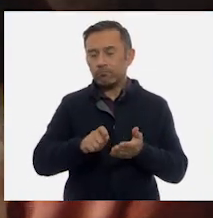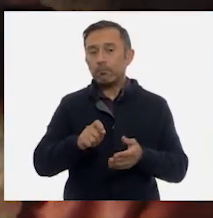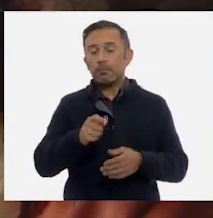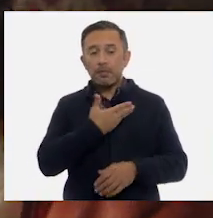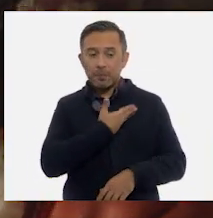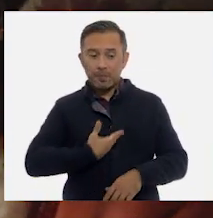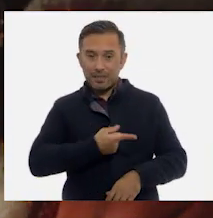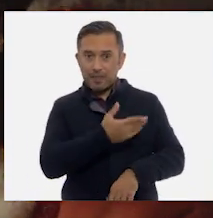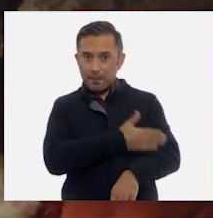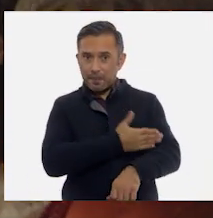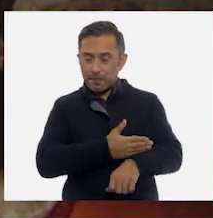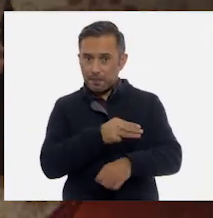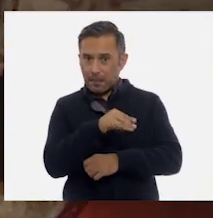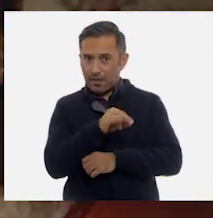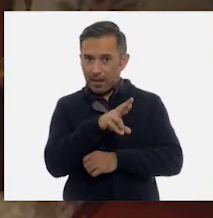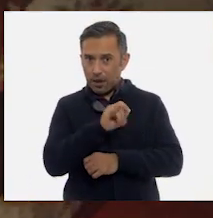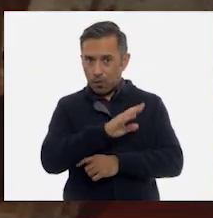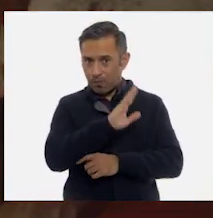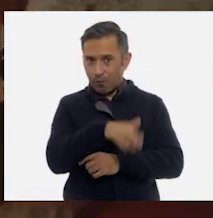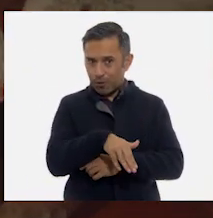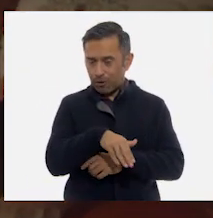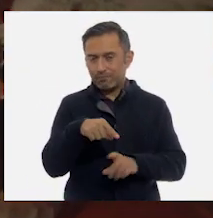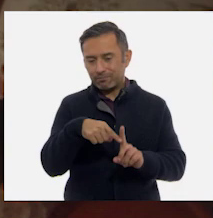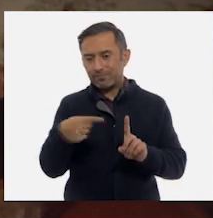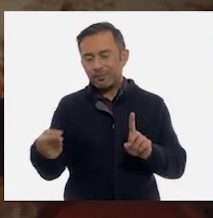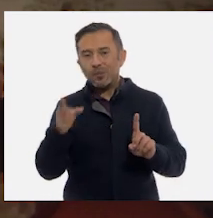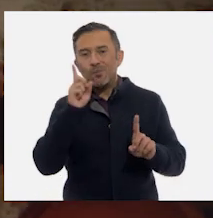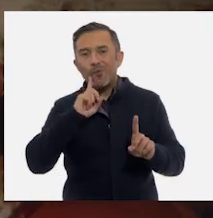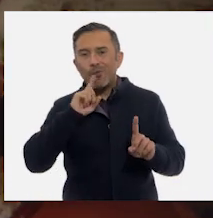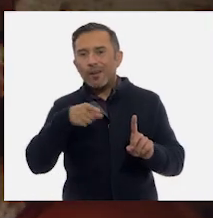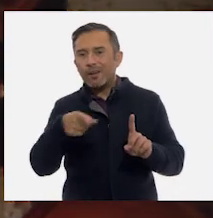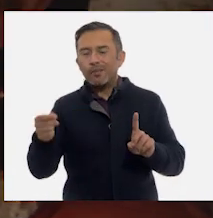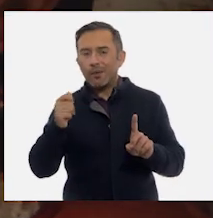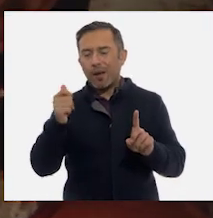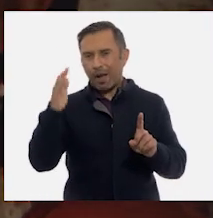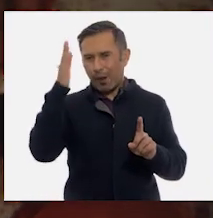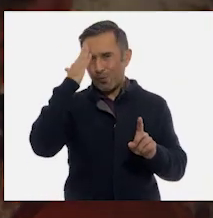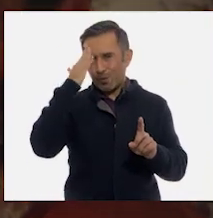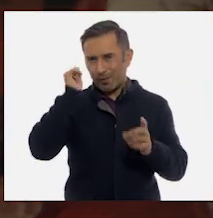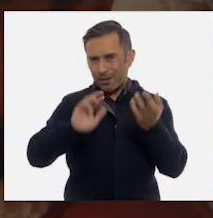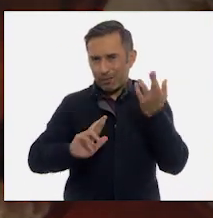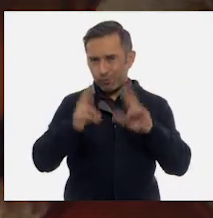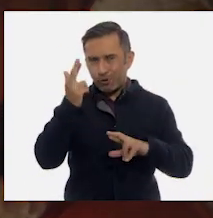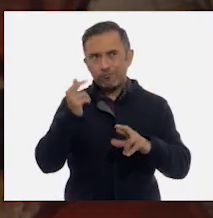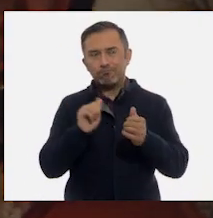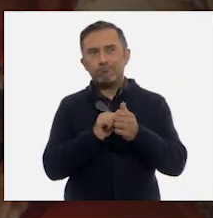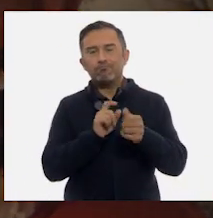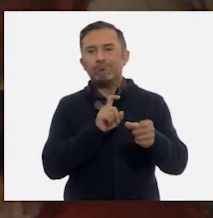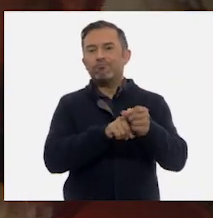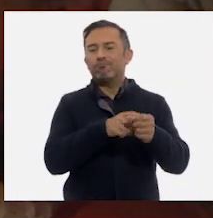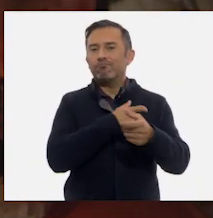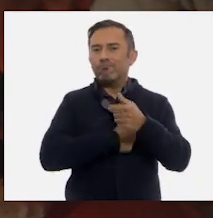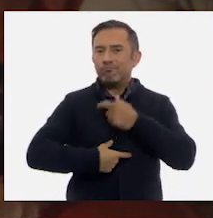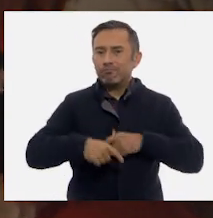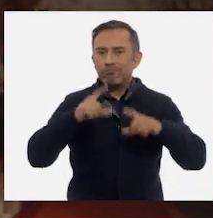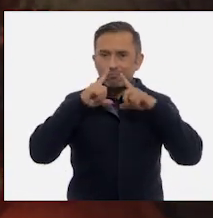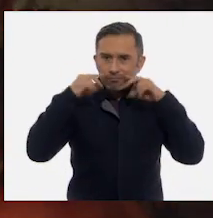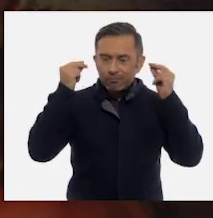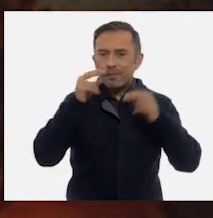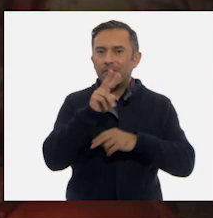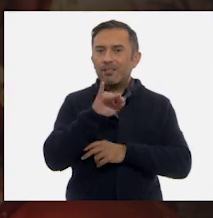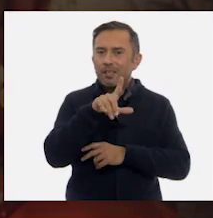las mujeres se sumaron a las distintas facciones de caudillos de la revolución. Se convirtieron en villistas, zapatistas,